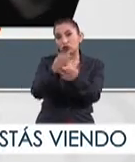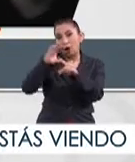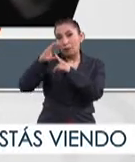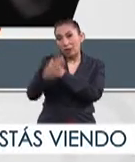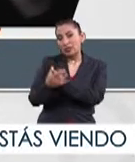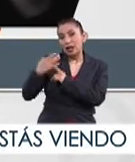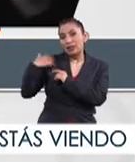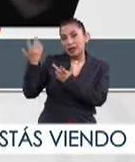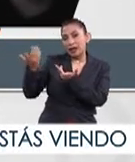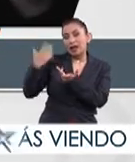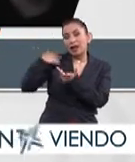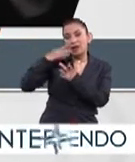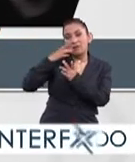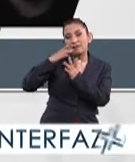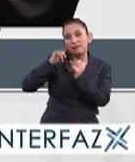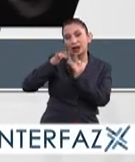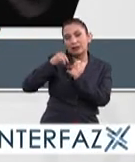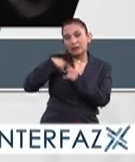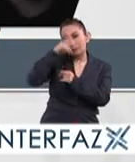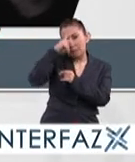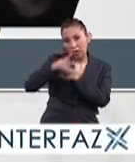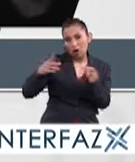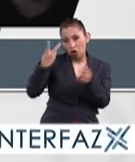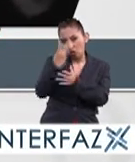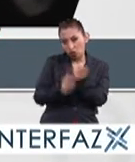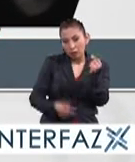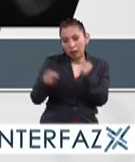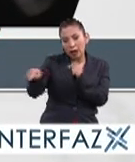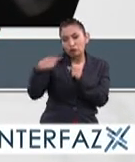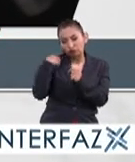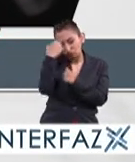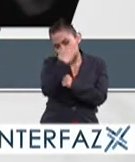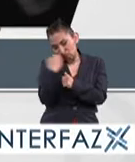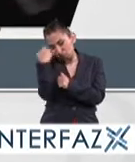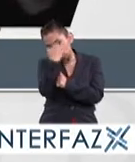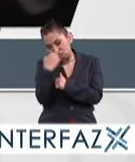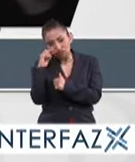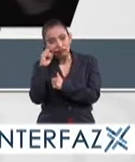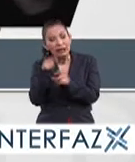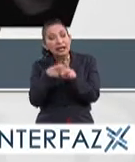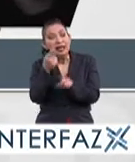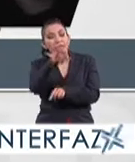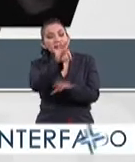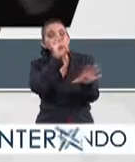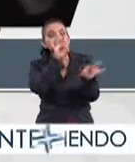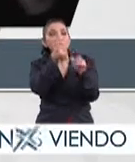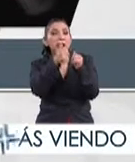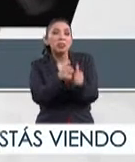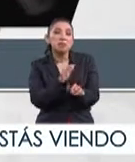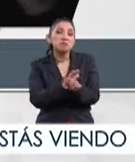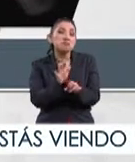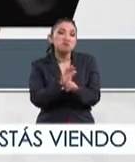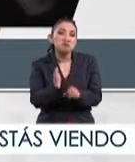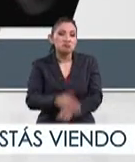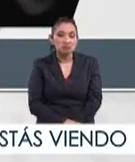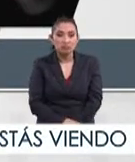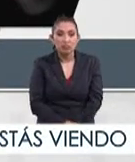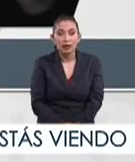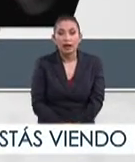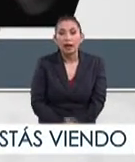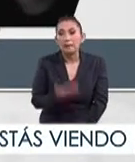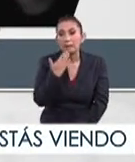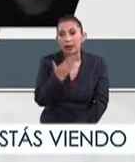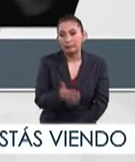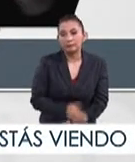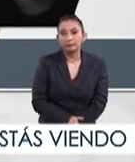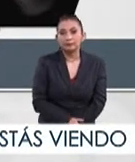comité franco-mexicano, los cuales fueron los que decidieron quién se iba y quién se quedaba. Muy bien, Juan